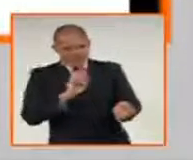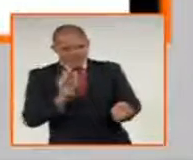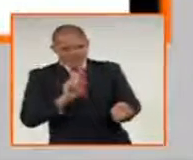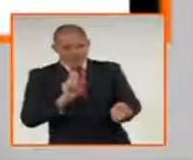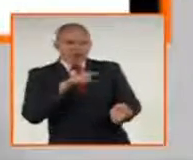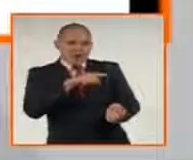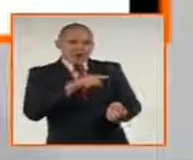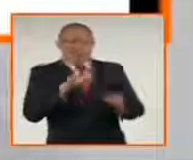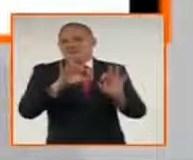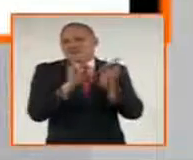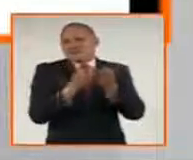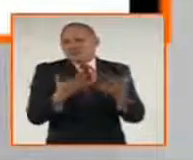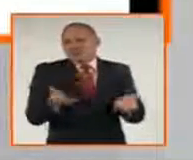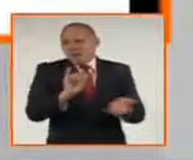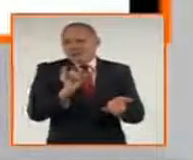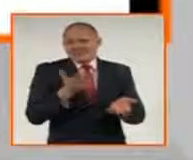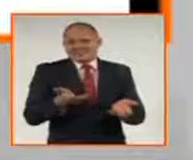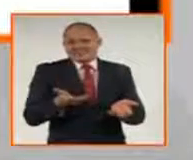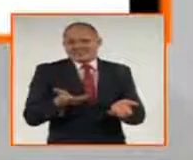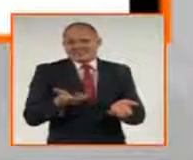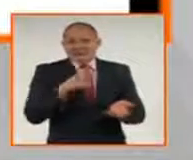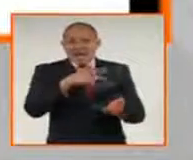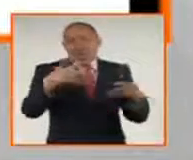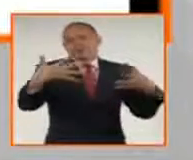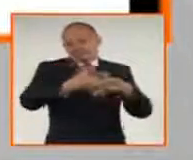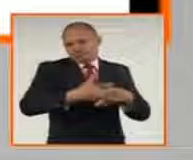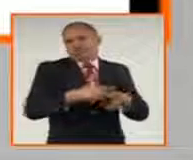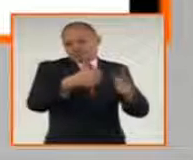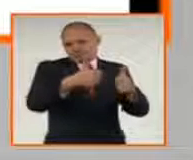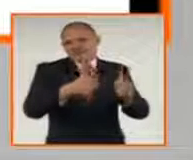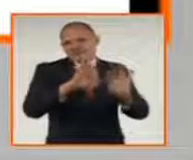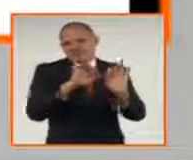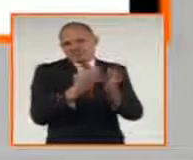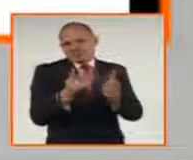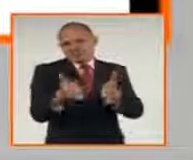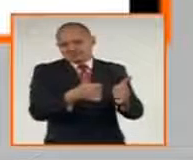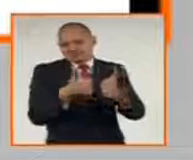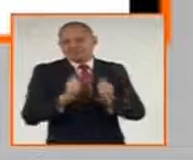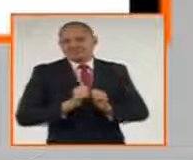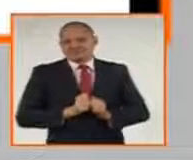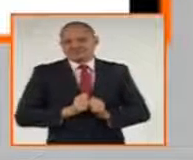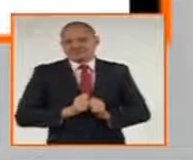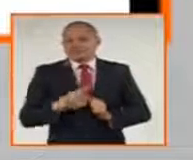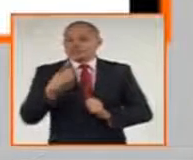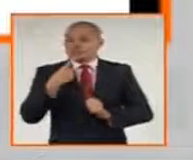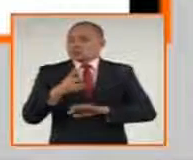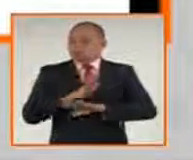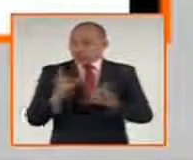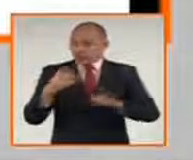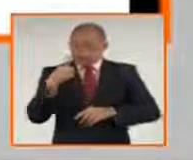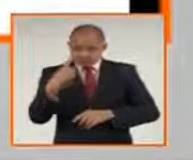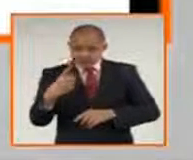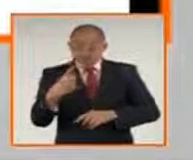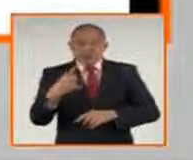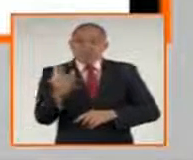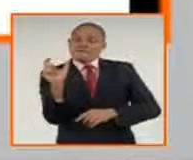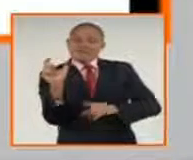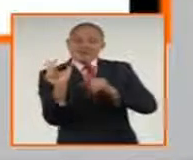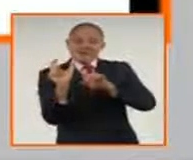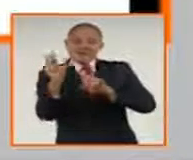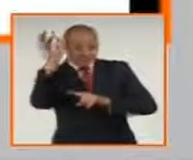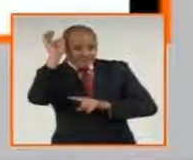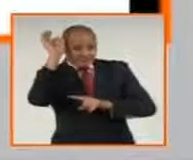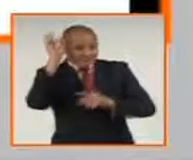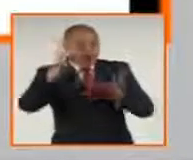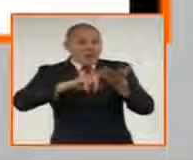partir de esa relación que establecemos tanto con los consanguíneos de nuestros cónyuges y parejas de hecho afectivo a partir de ahora como de